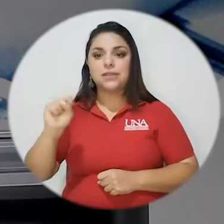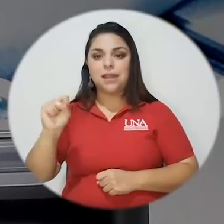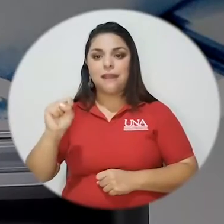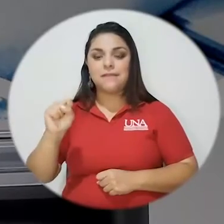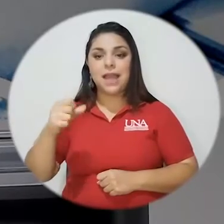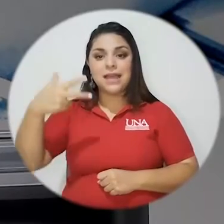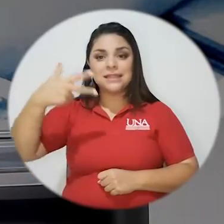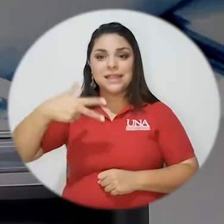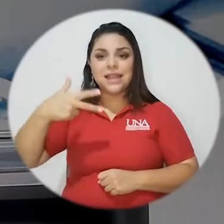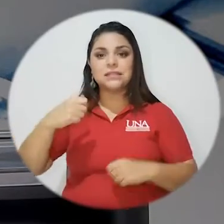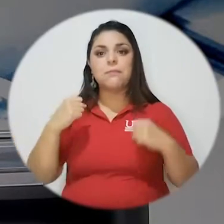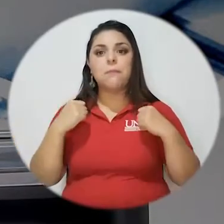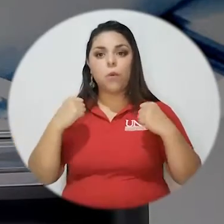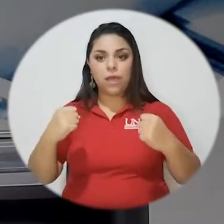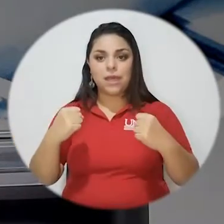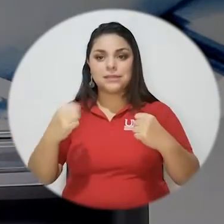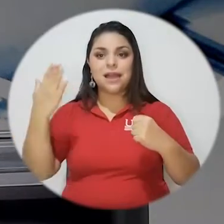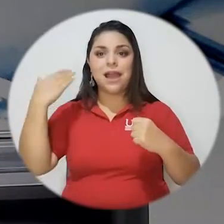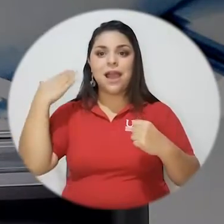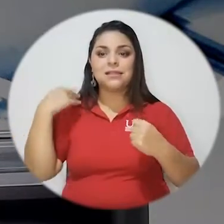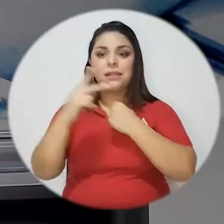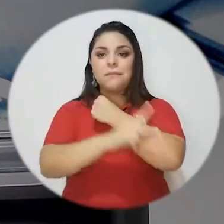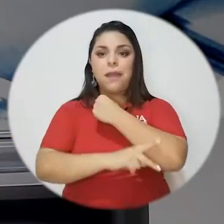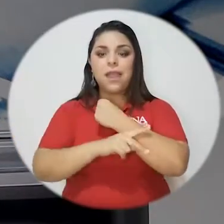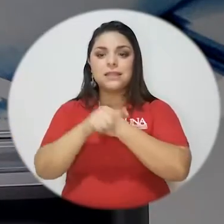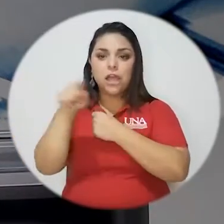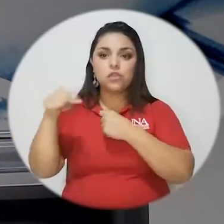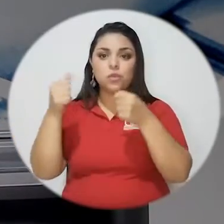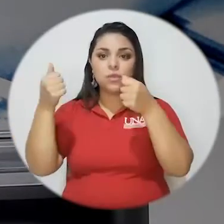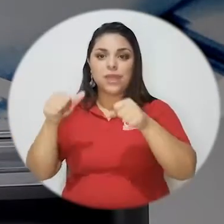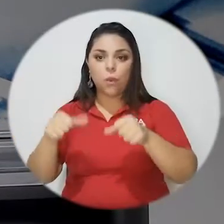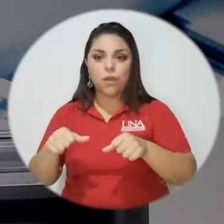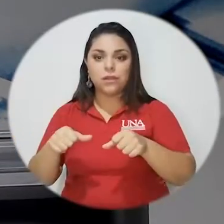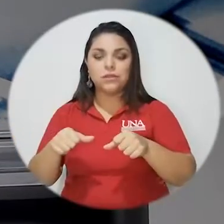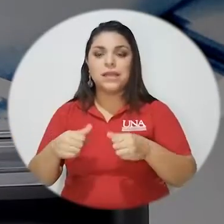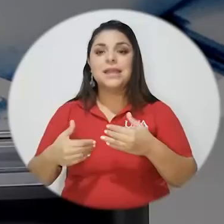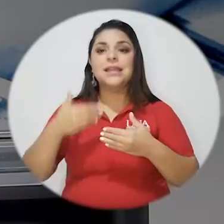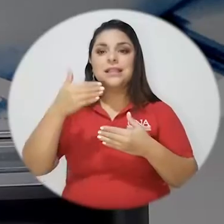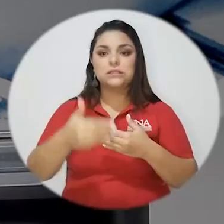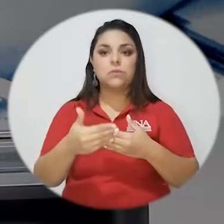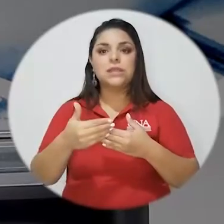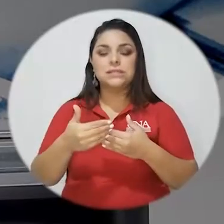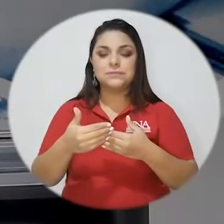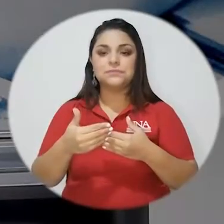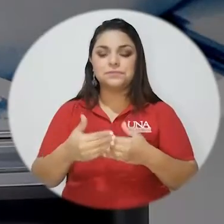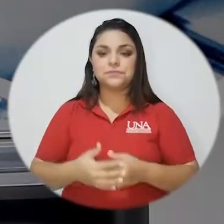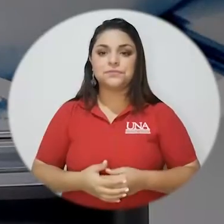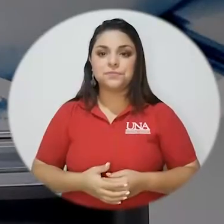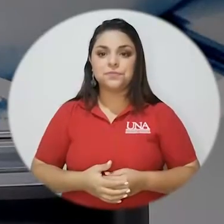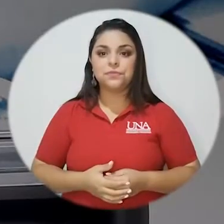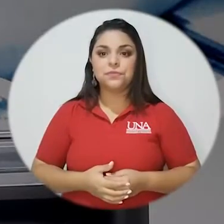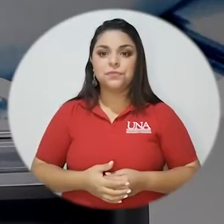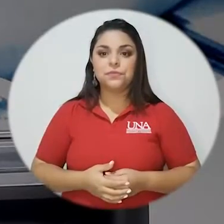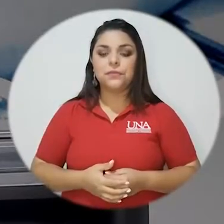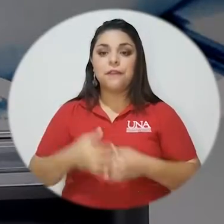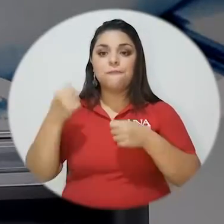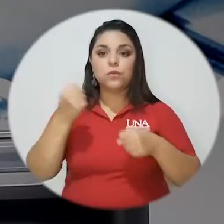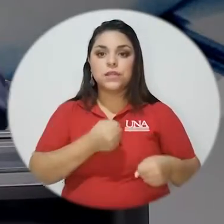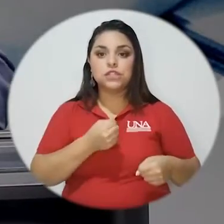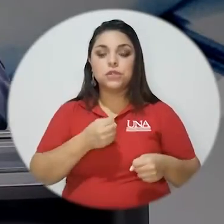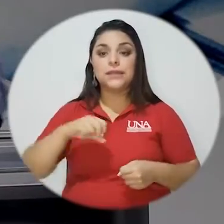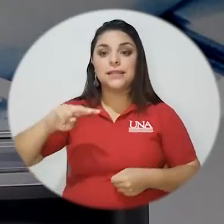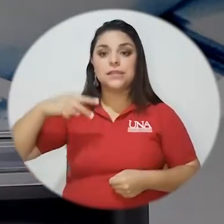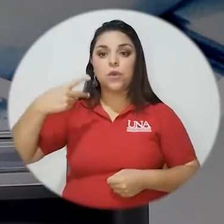Sanabria. O sea, los 3 poderes, digamos, que tenía el país se pusieron de acuerdo. Y luego viene, digamos,